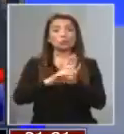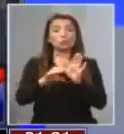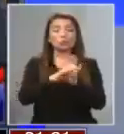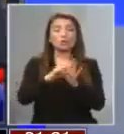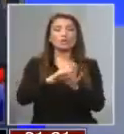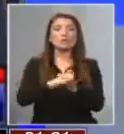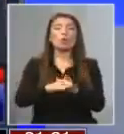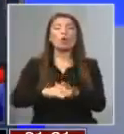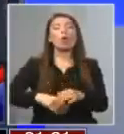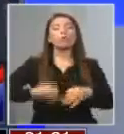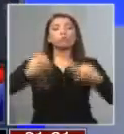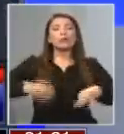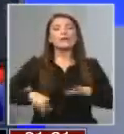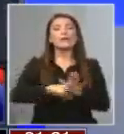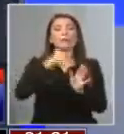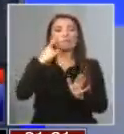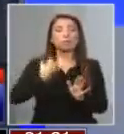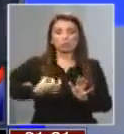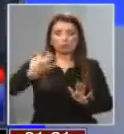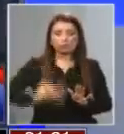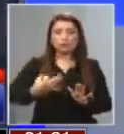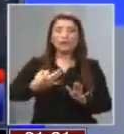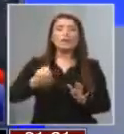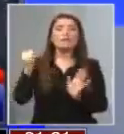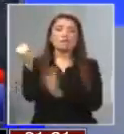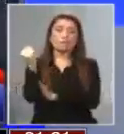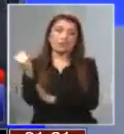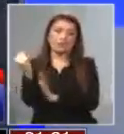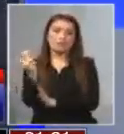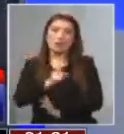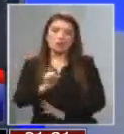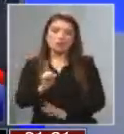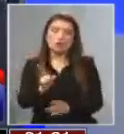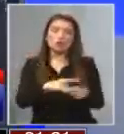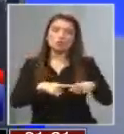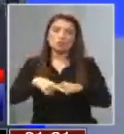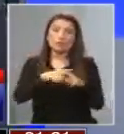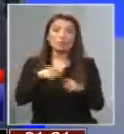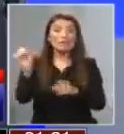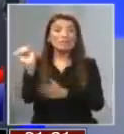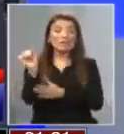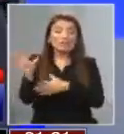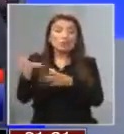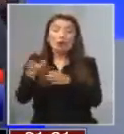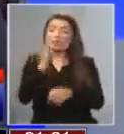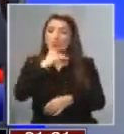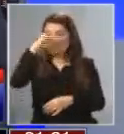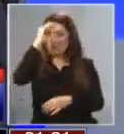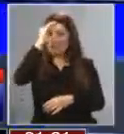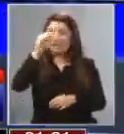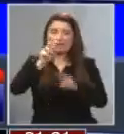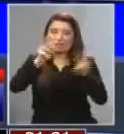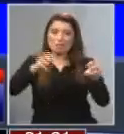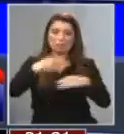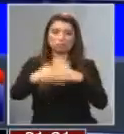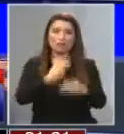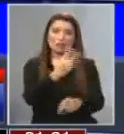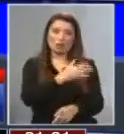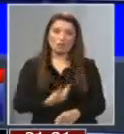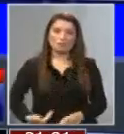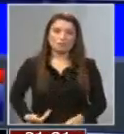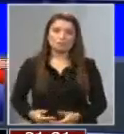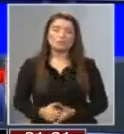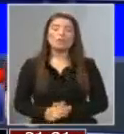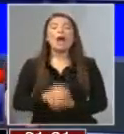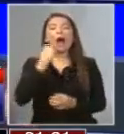que crecientemente desconfía de la capacidad de los poderes institucionales para enfrentar y solucionar este problema. Ahora, si me